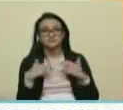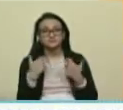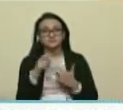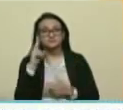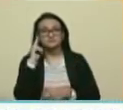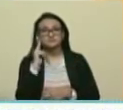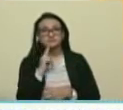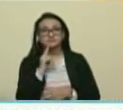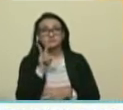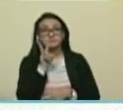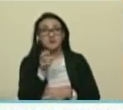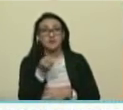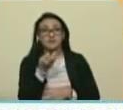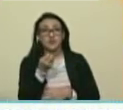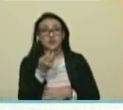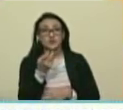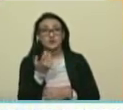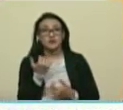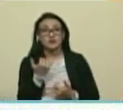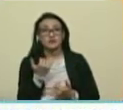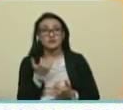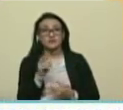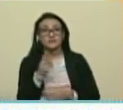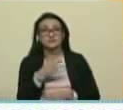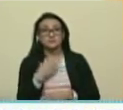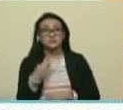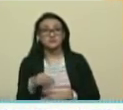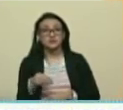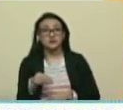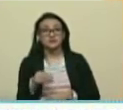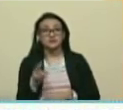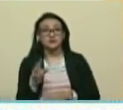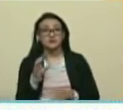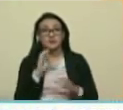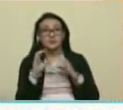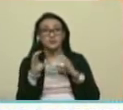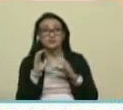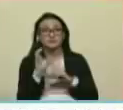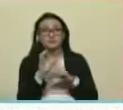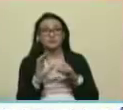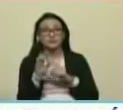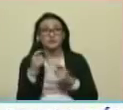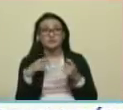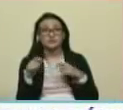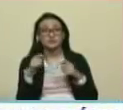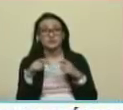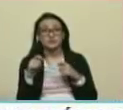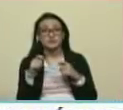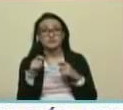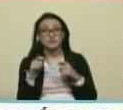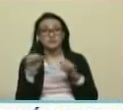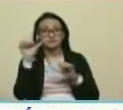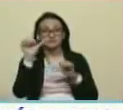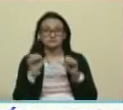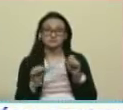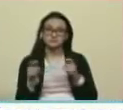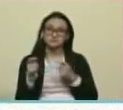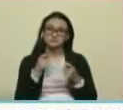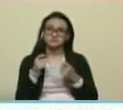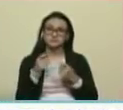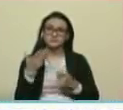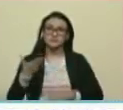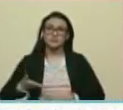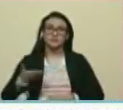del Palacio de Miraflores, donde a esta hora ya el vicepresidente sectorial para la Comunicación, Cultura y Turismo, Jorge Rodríguez, dará inicio a esta